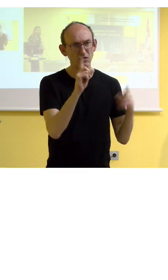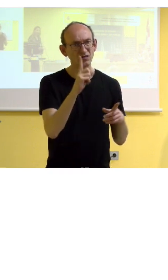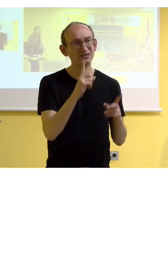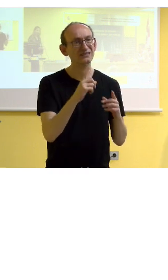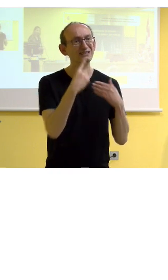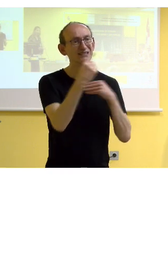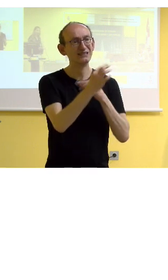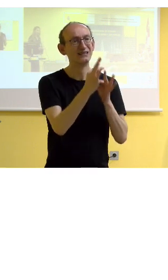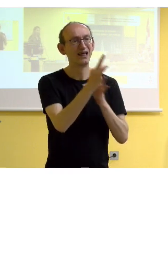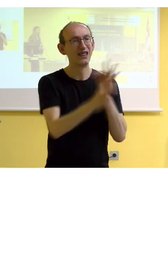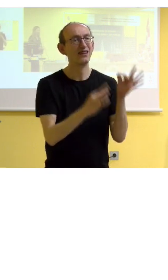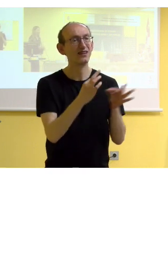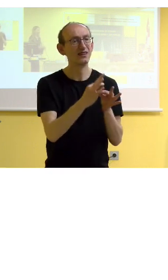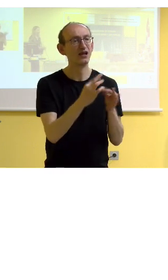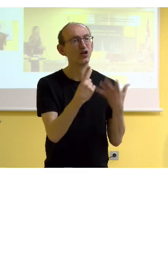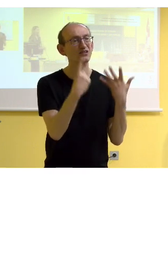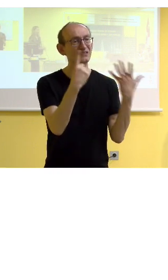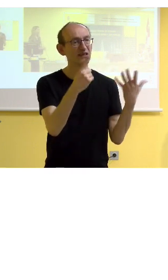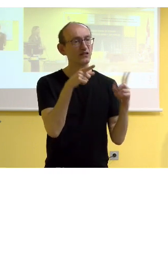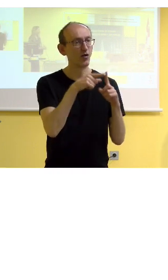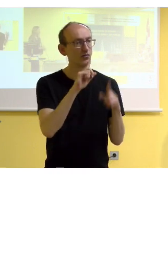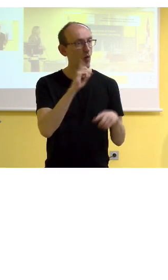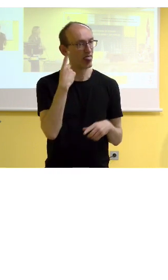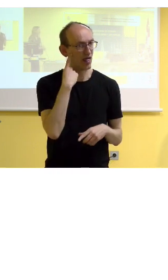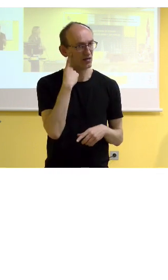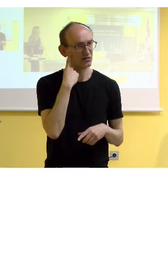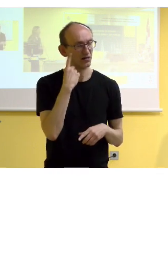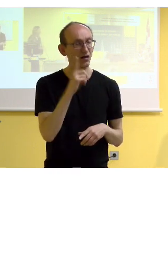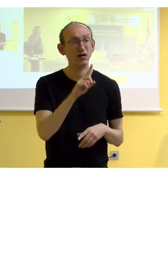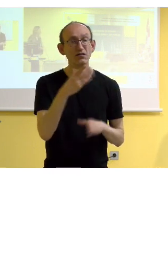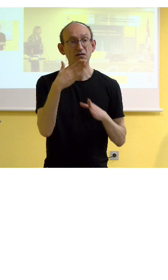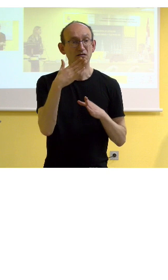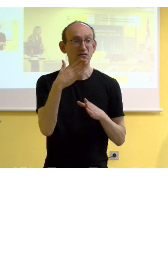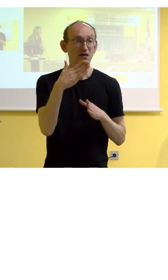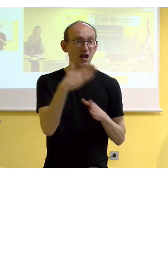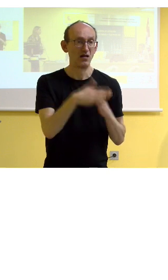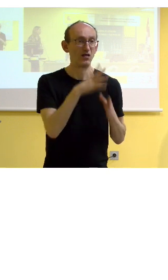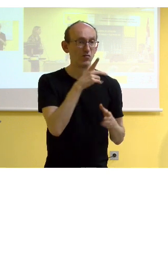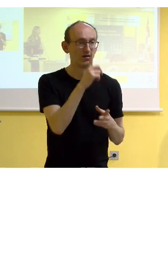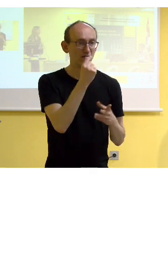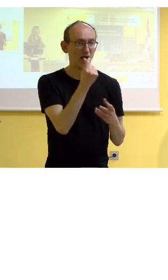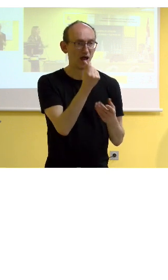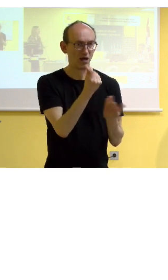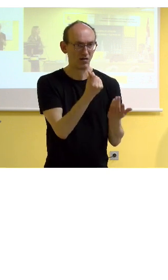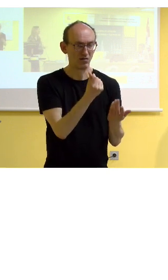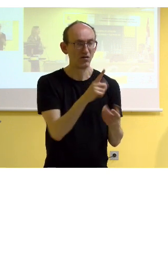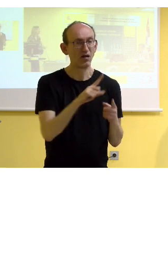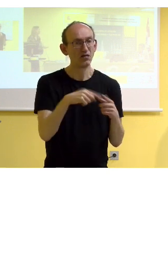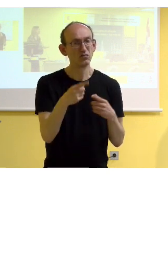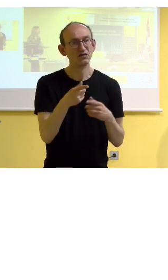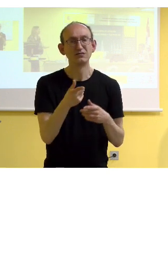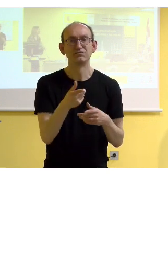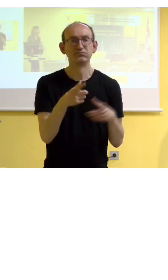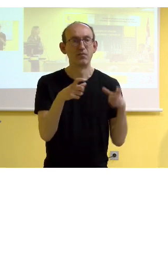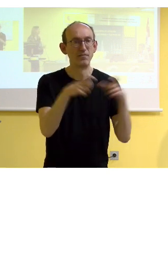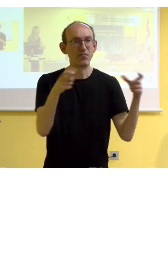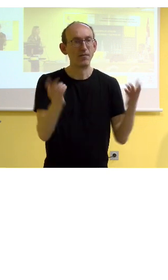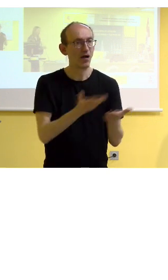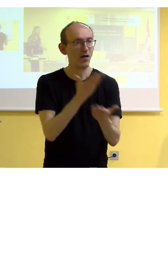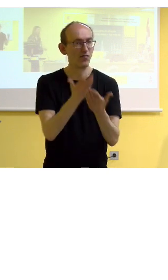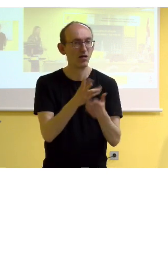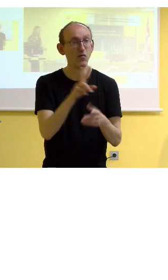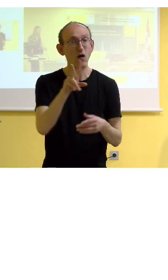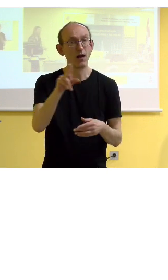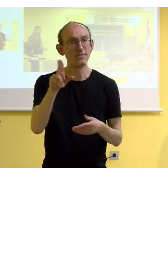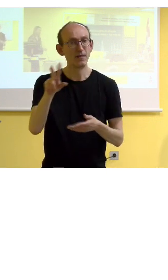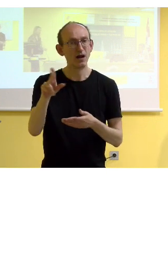diagnóstico. Y claro, primero había una limitación por el tema económico, luego pedimos que lo tenían que ampliar porque cada vez eran más parejas las